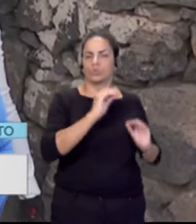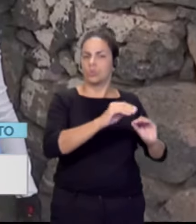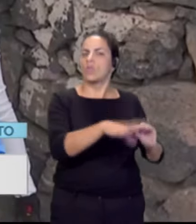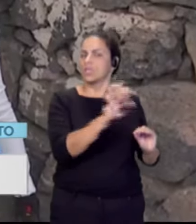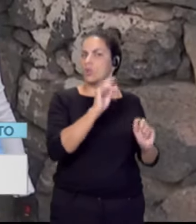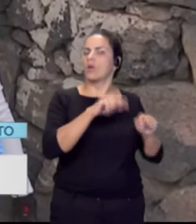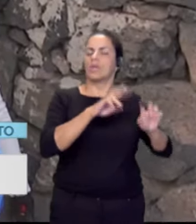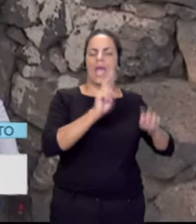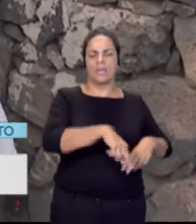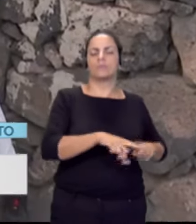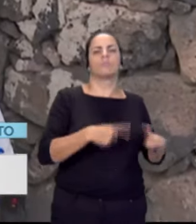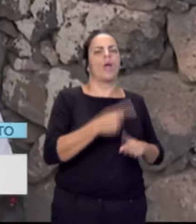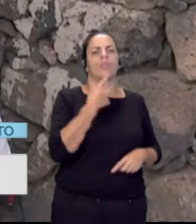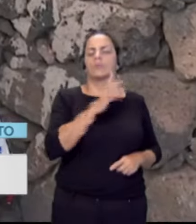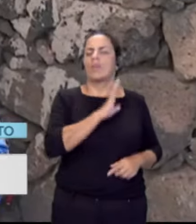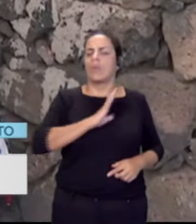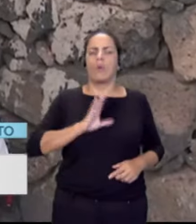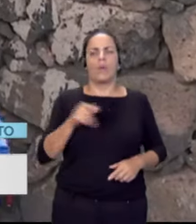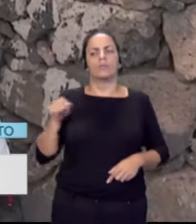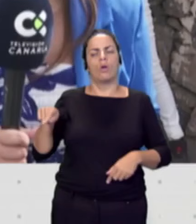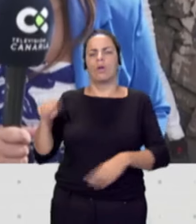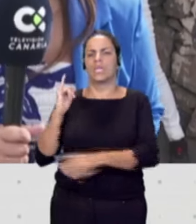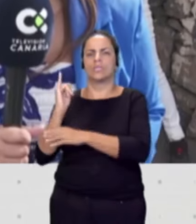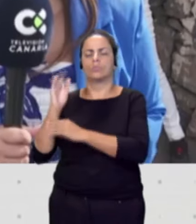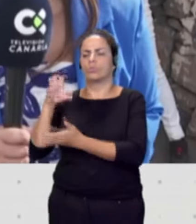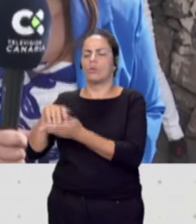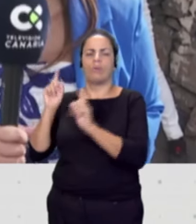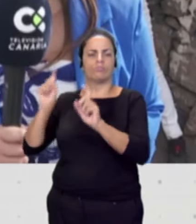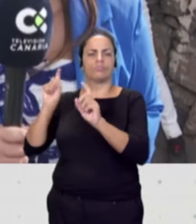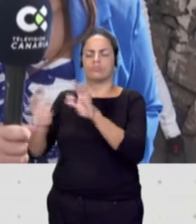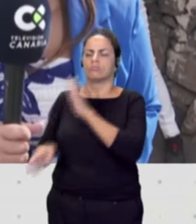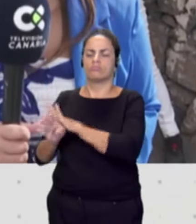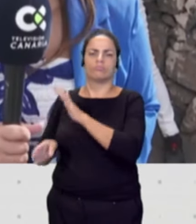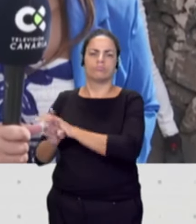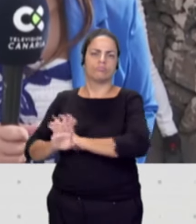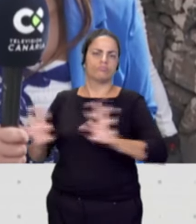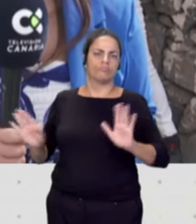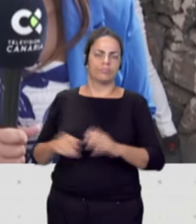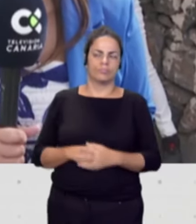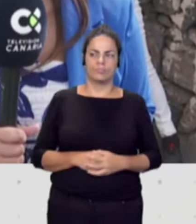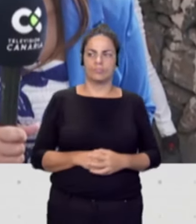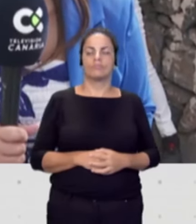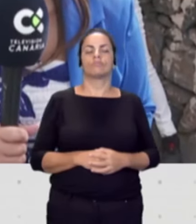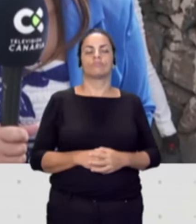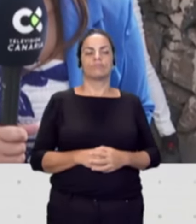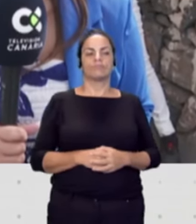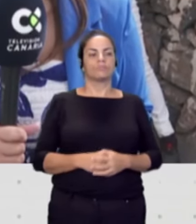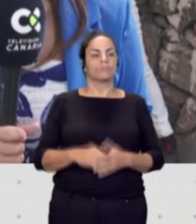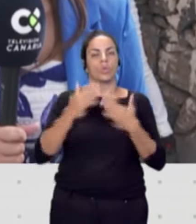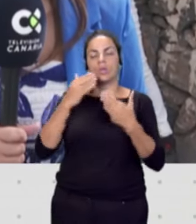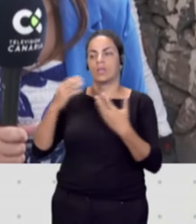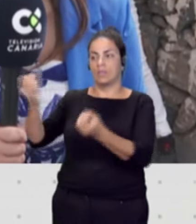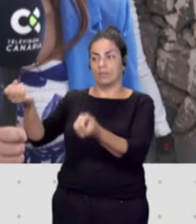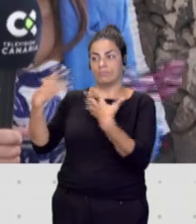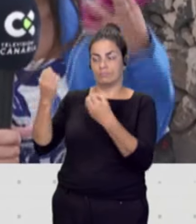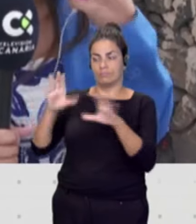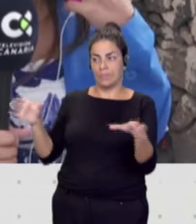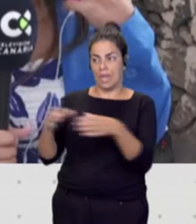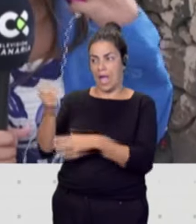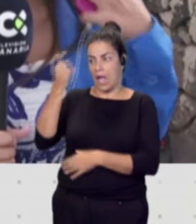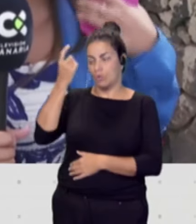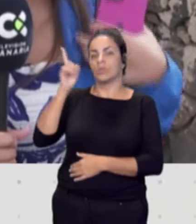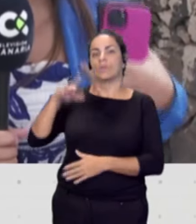que de momento va a seguir impartiéndose en el centro. Pues muchas gracias por toda esa información también de estos alumnos. Gracias, Zoraida. Buenos